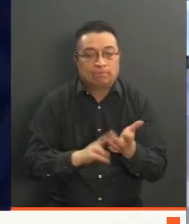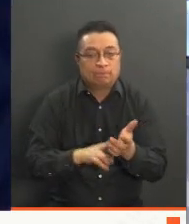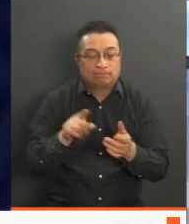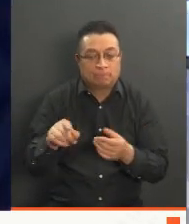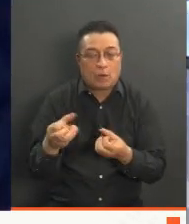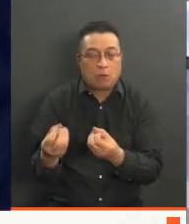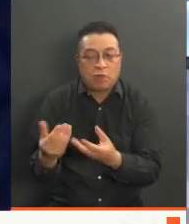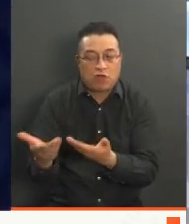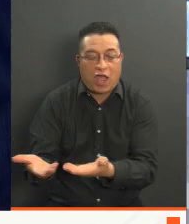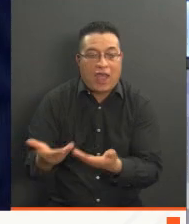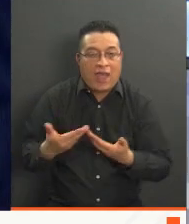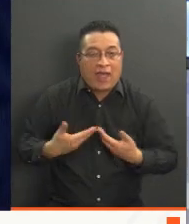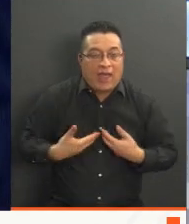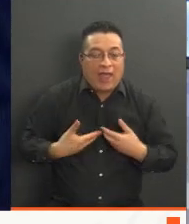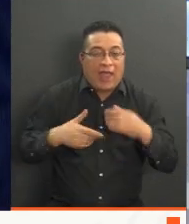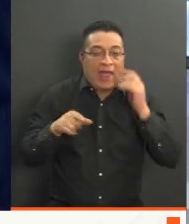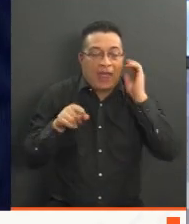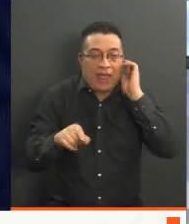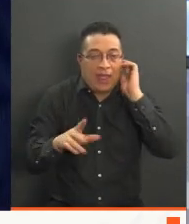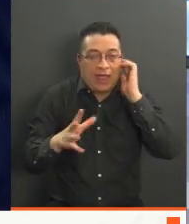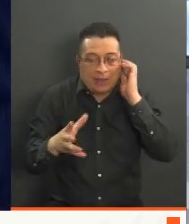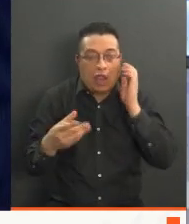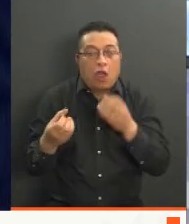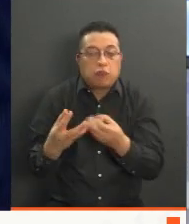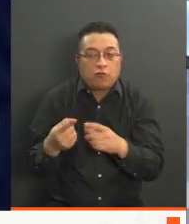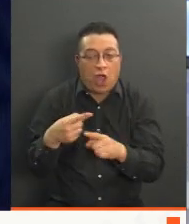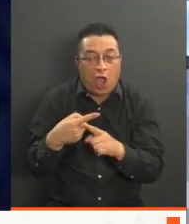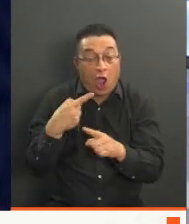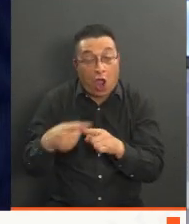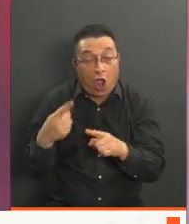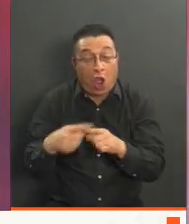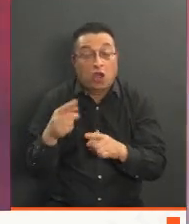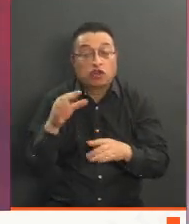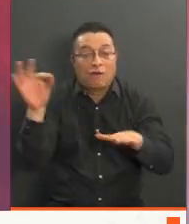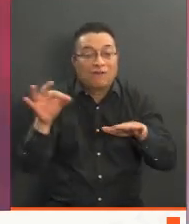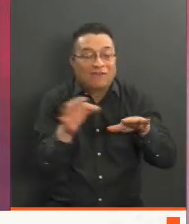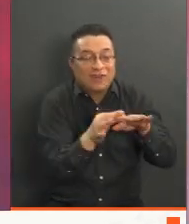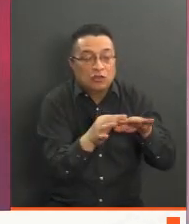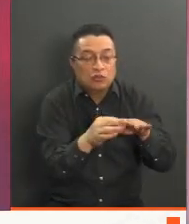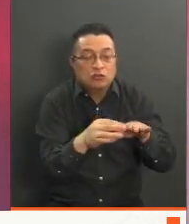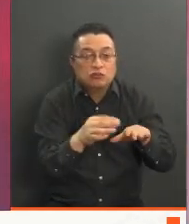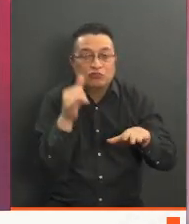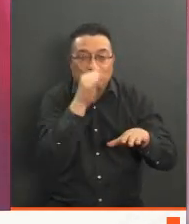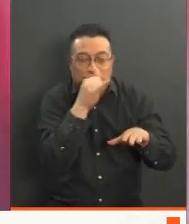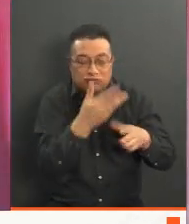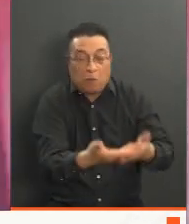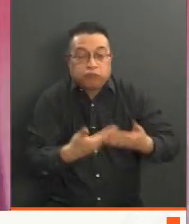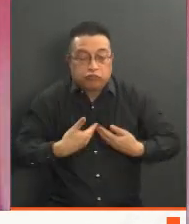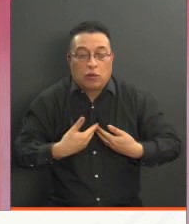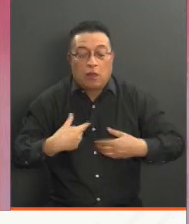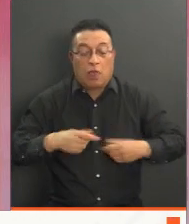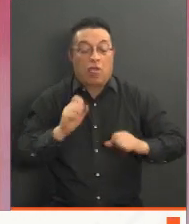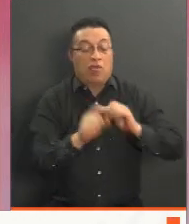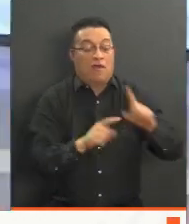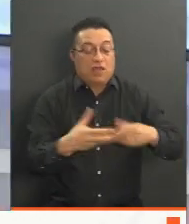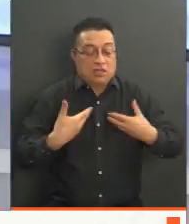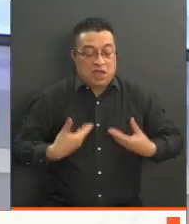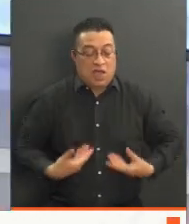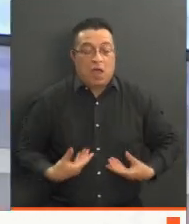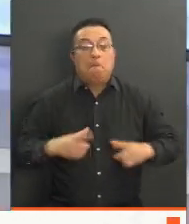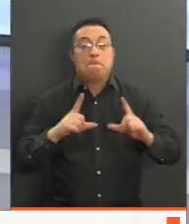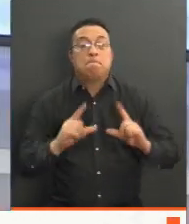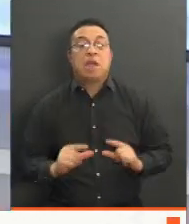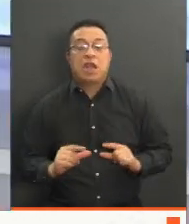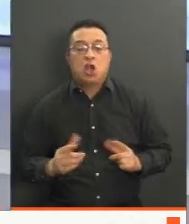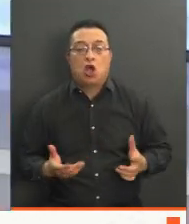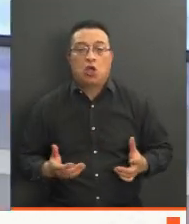causal, quizás potenciada por otra infección viral que disminuyó la inmunidad. Eso es lo que se está estudiando. A ver, y para